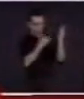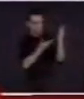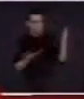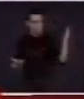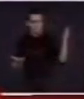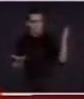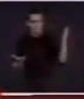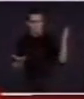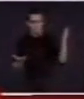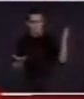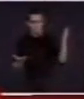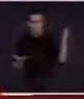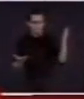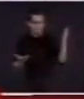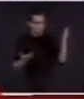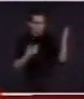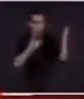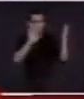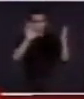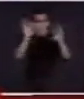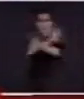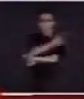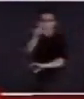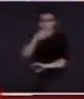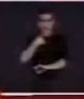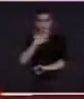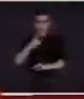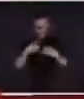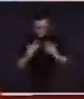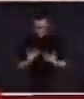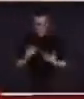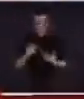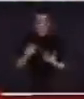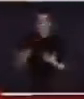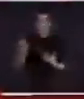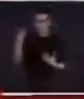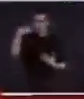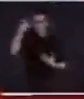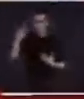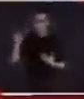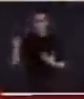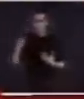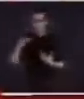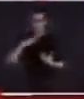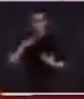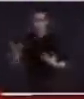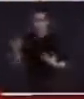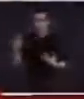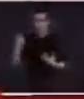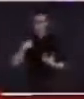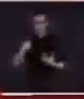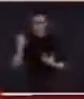El cabrón me largó dos tetas, tanto rollo para esta jeta. Me cago en la puta galleta, me daré